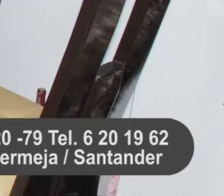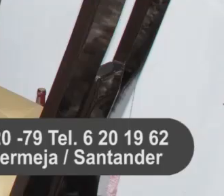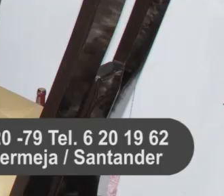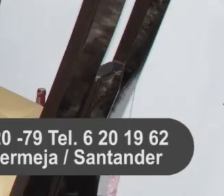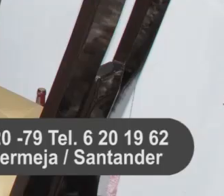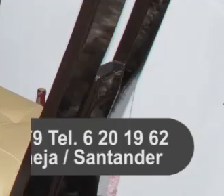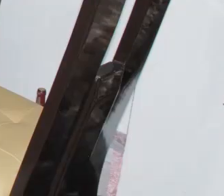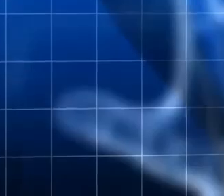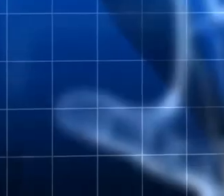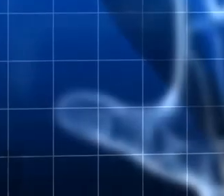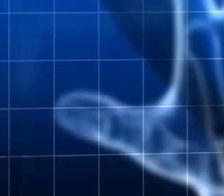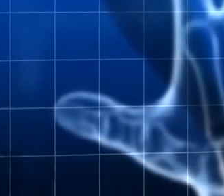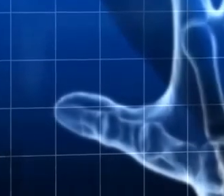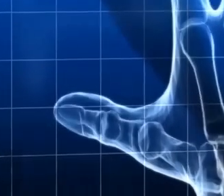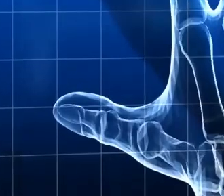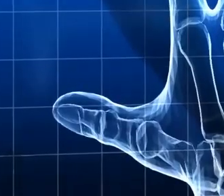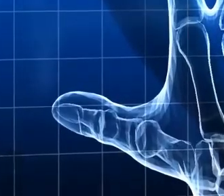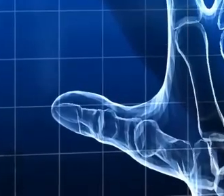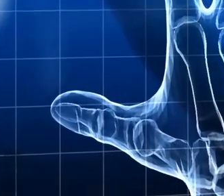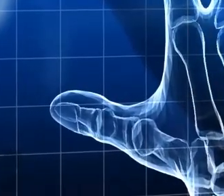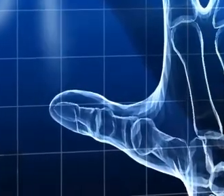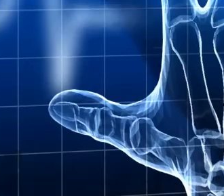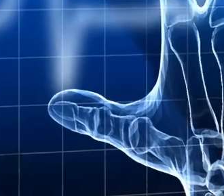620-1962, Barranca Bermeja.